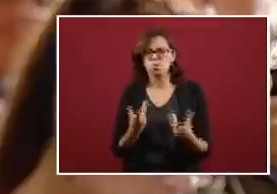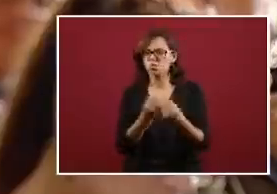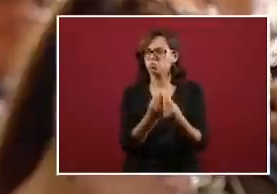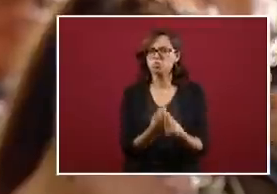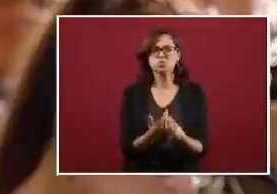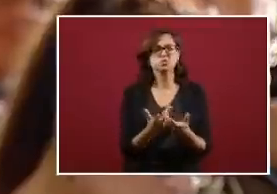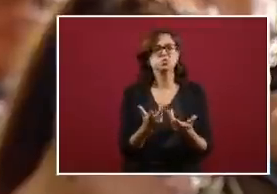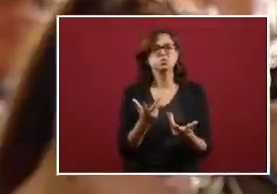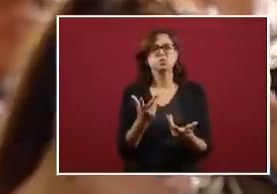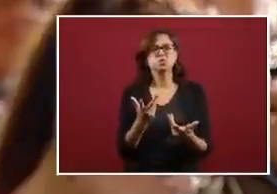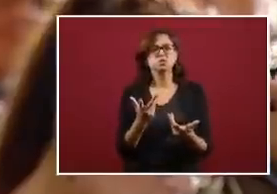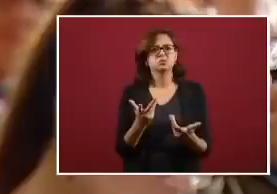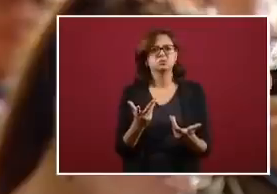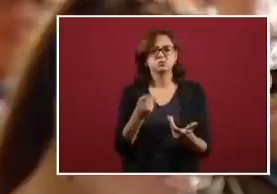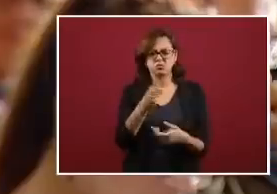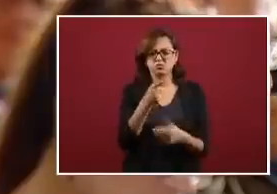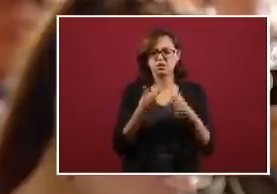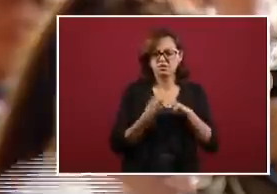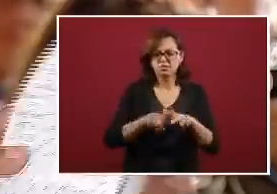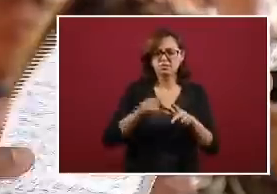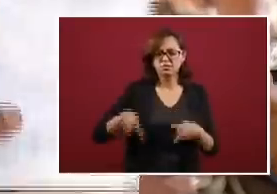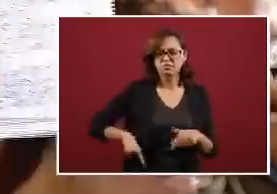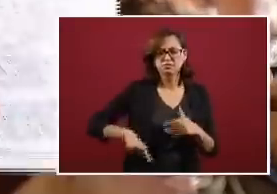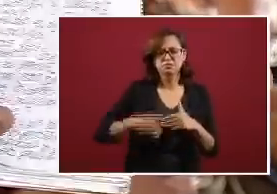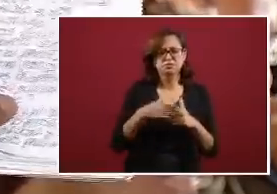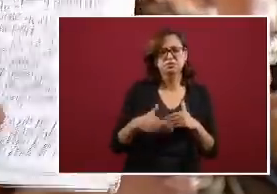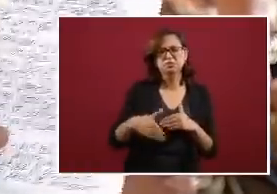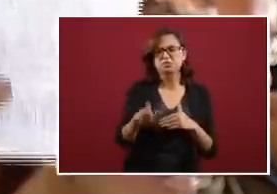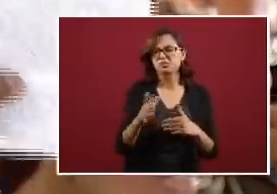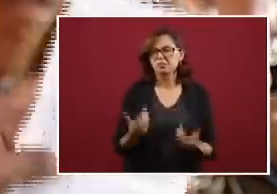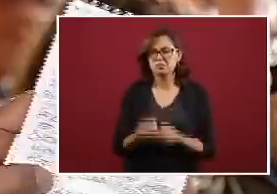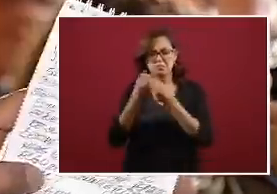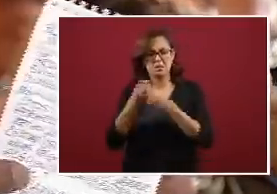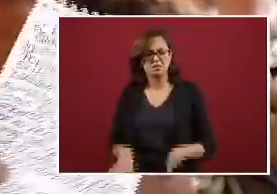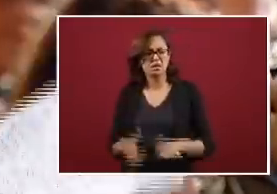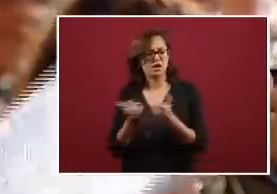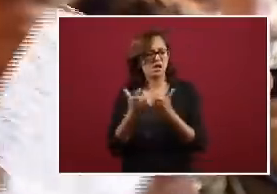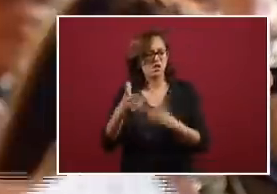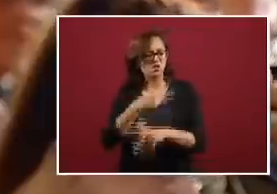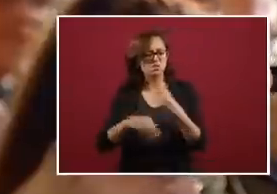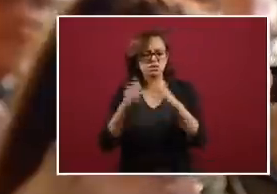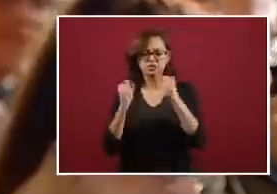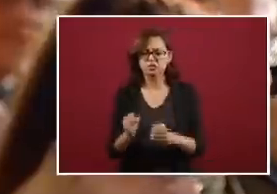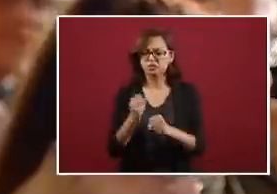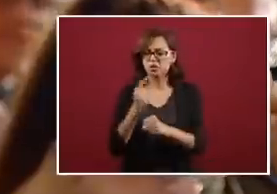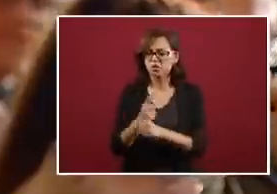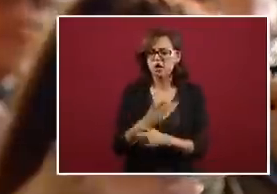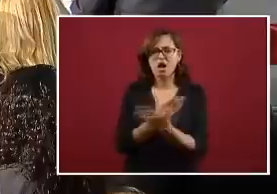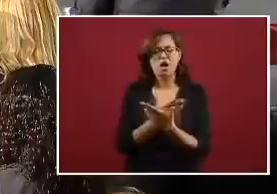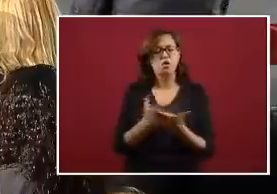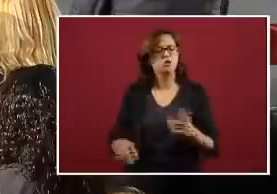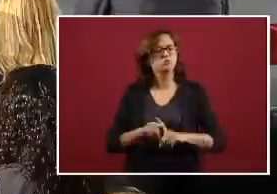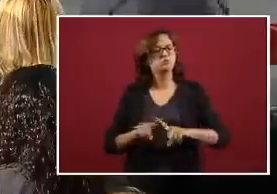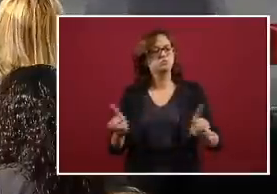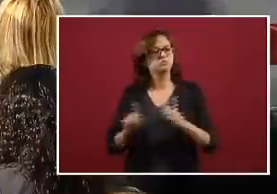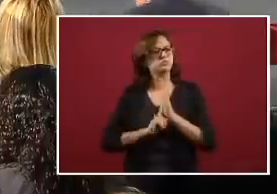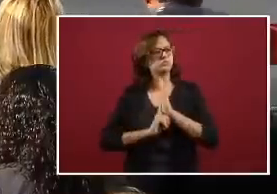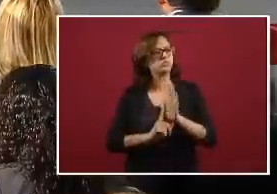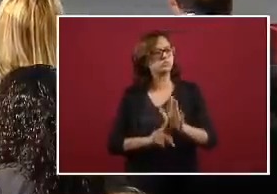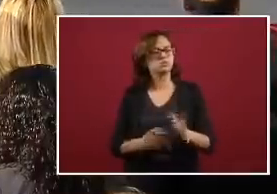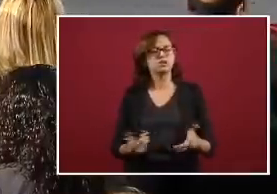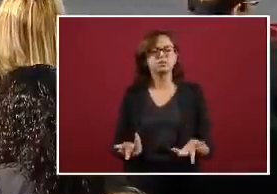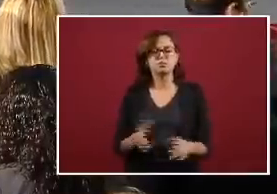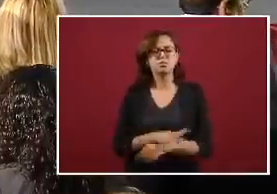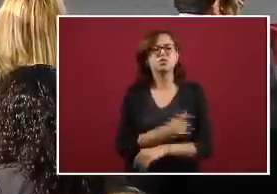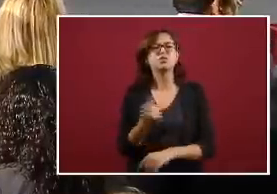perder economía, seguridad, y los datos están hablando de esta encuesta del financiero.